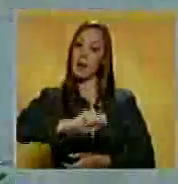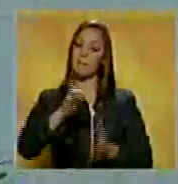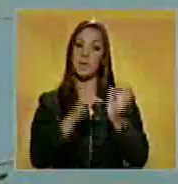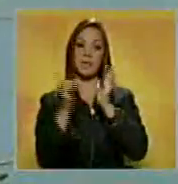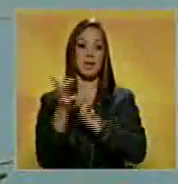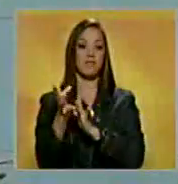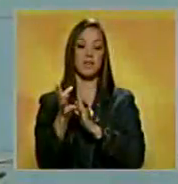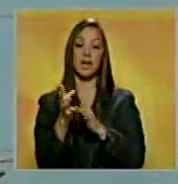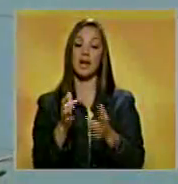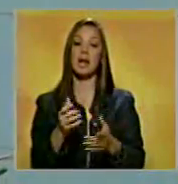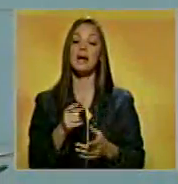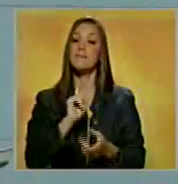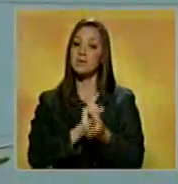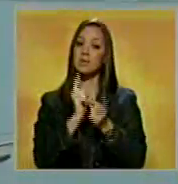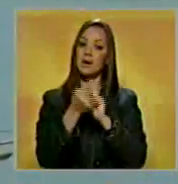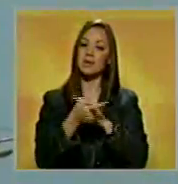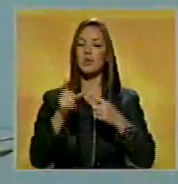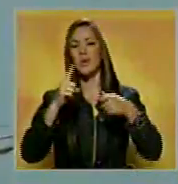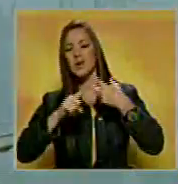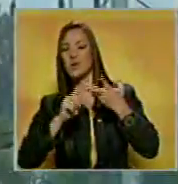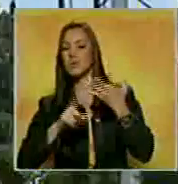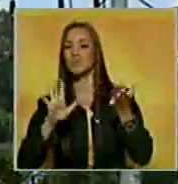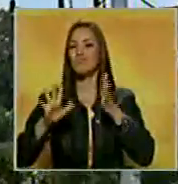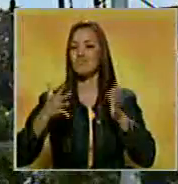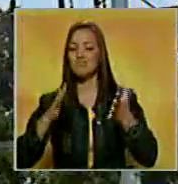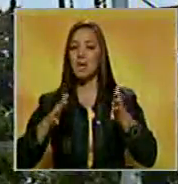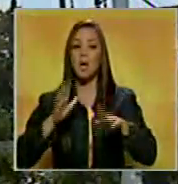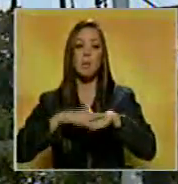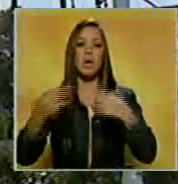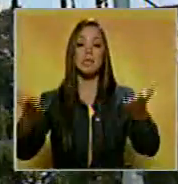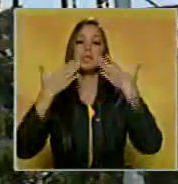de generación, sino una situación irregular provocada por una